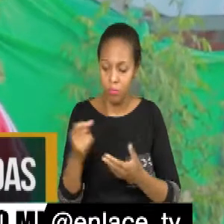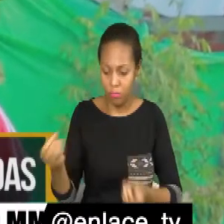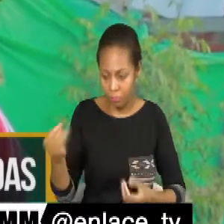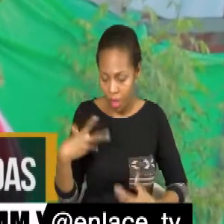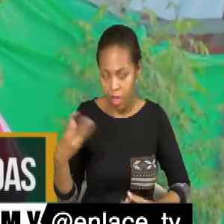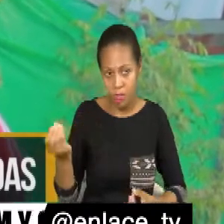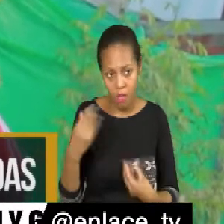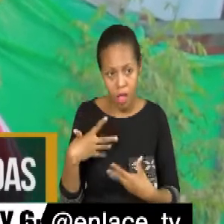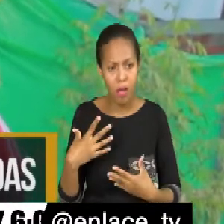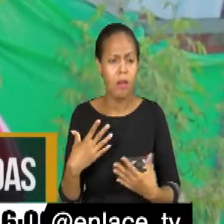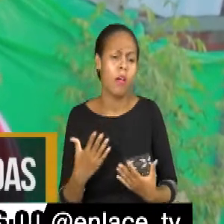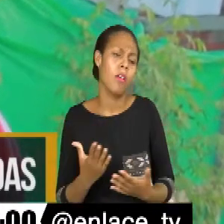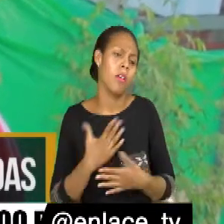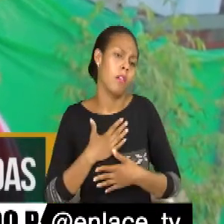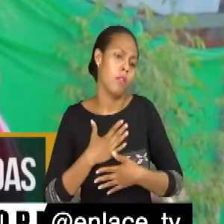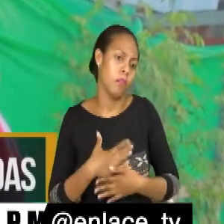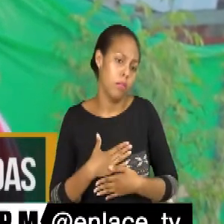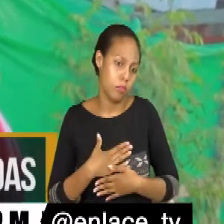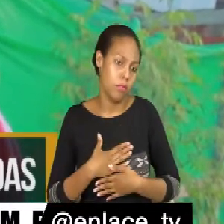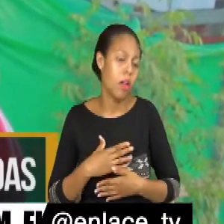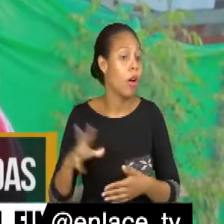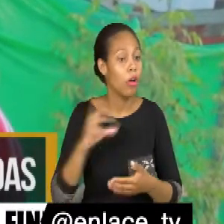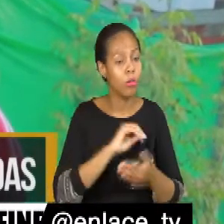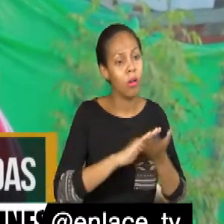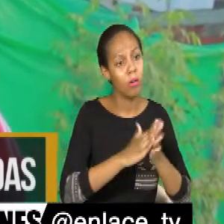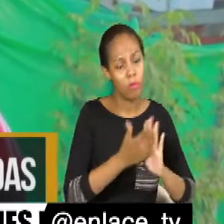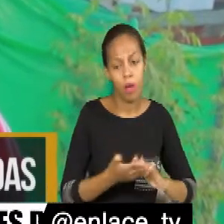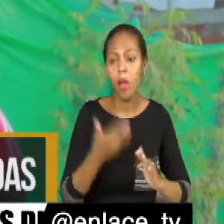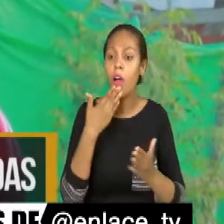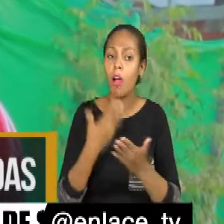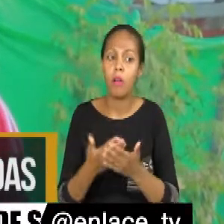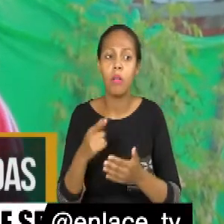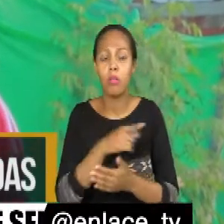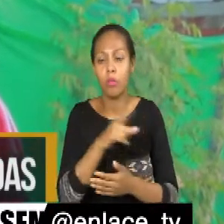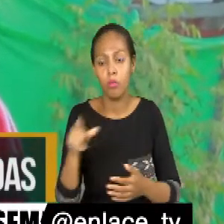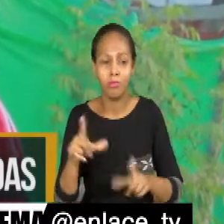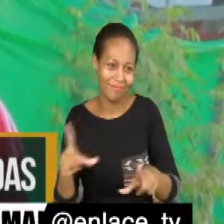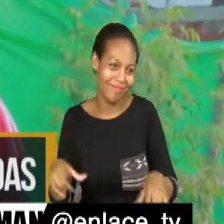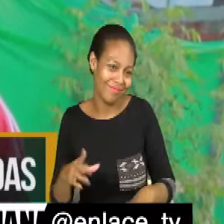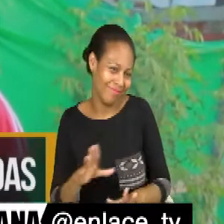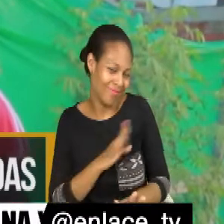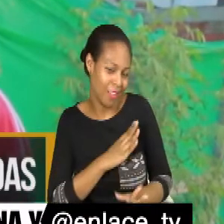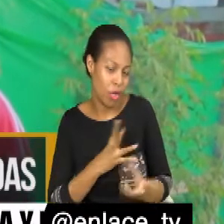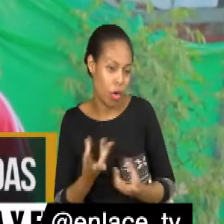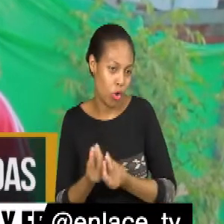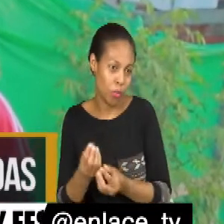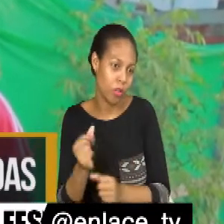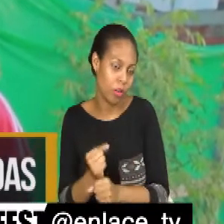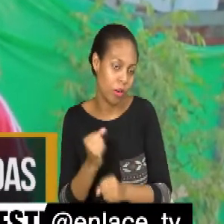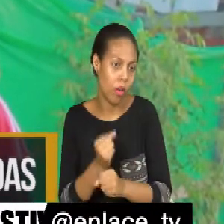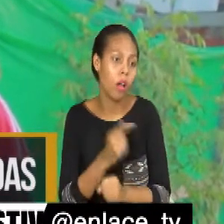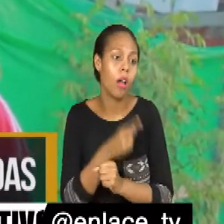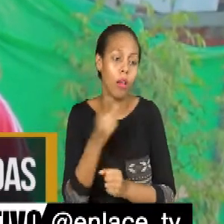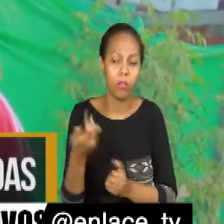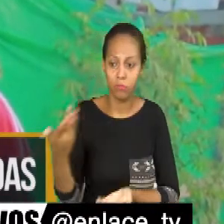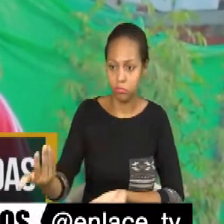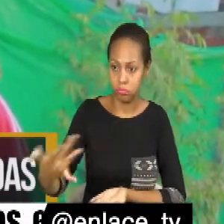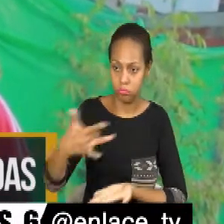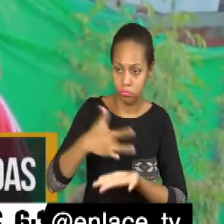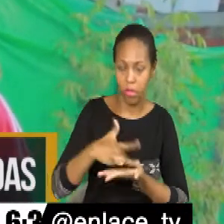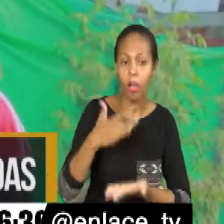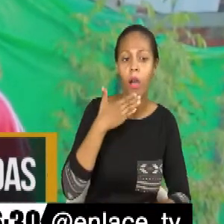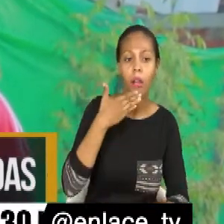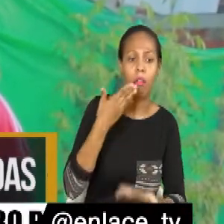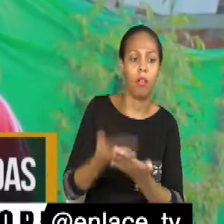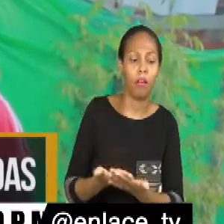beneficio para la misma comunidad y le agradecemos a la administración por hacer acto de presencia y traer a la comunidad en el momento requerido cuando ellas quieren